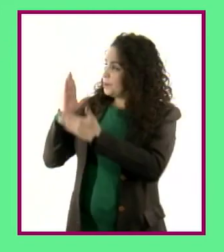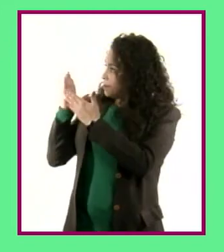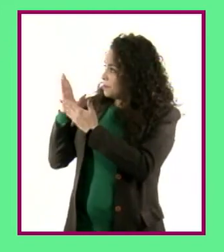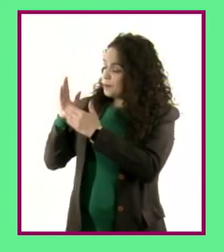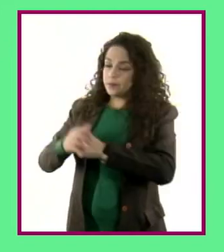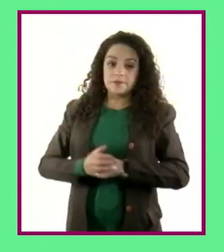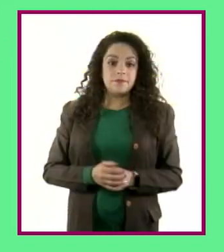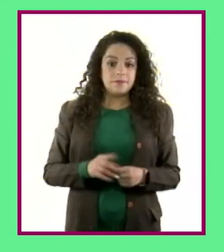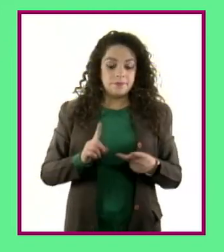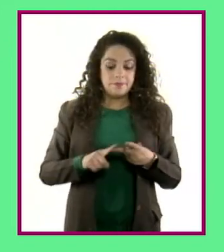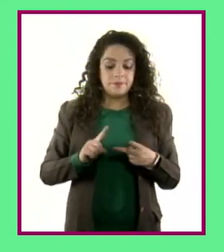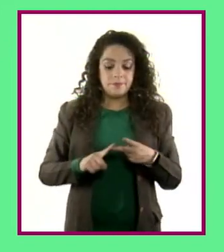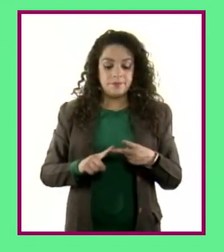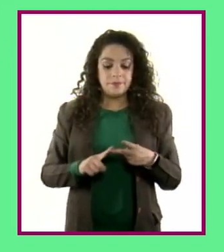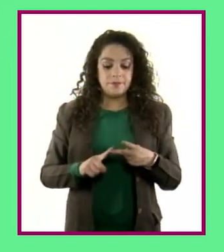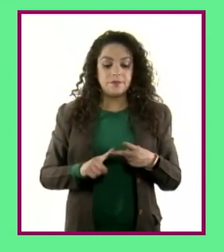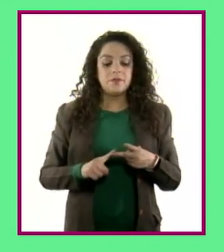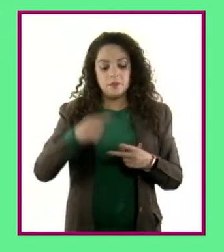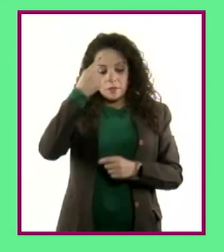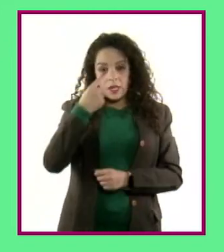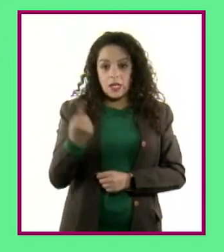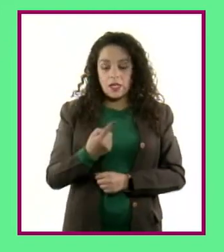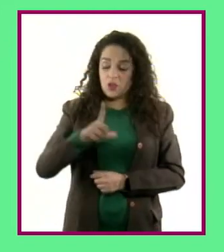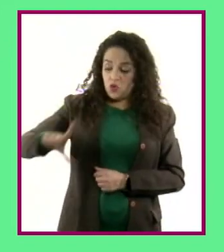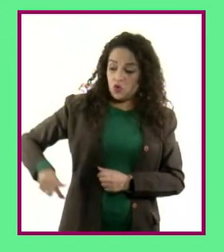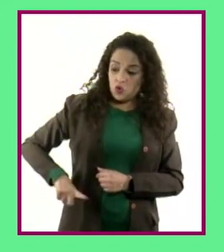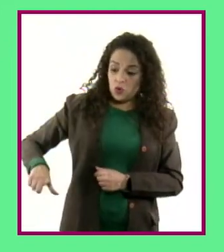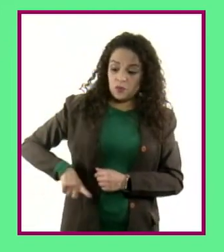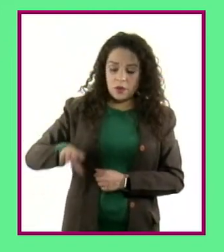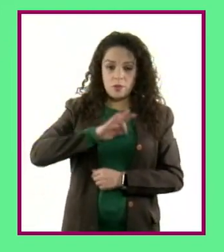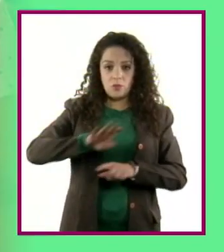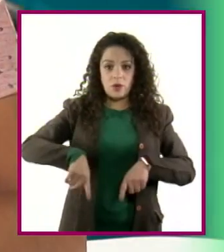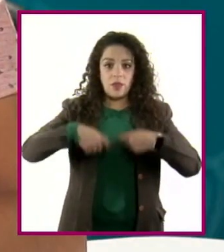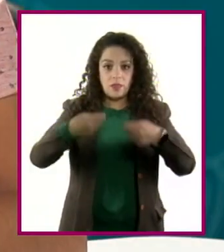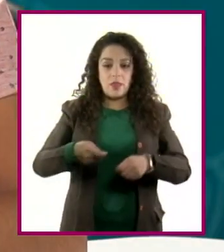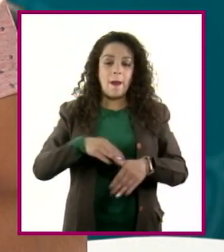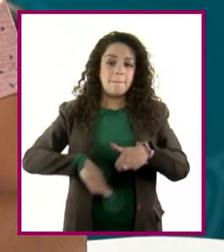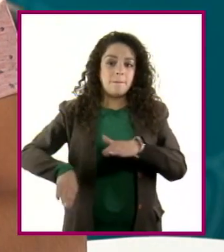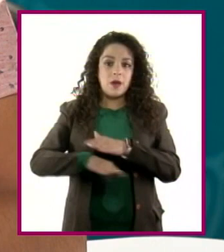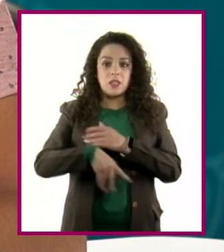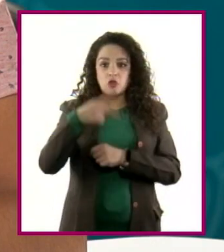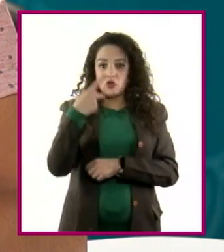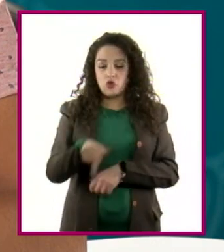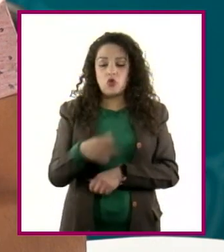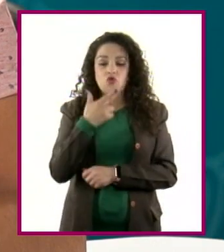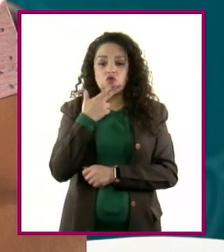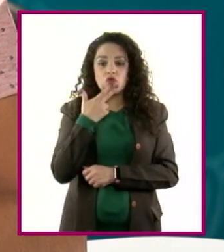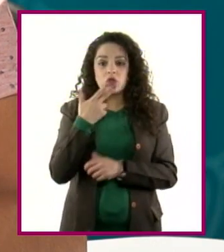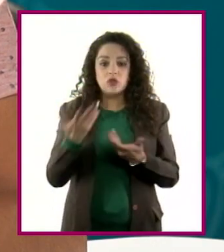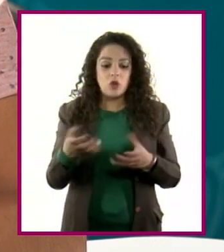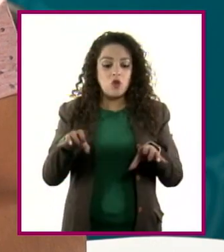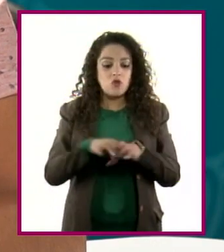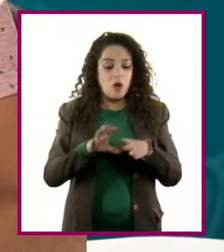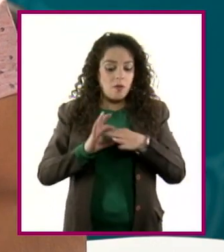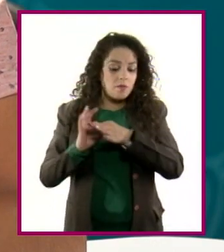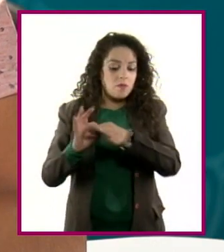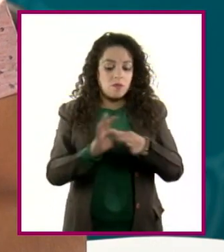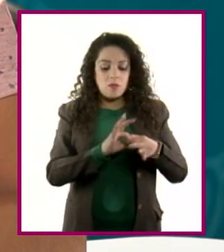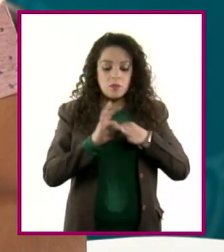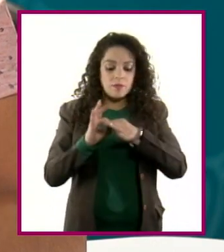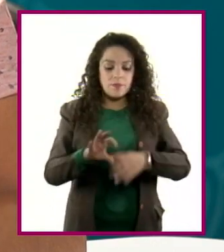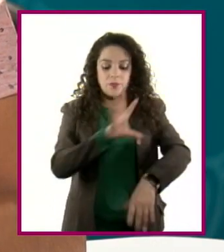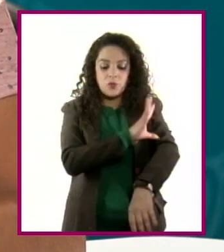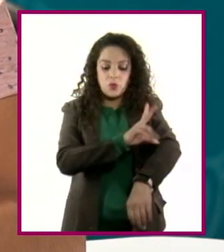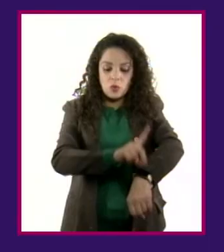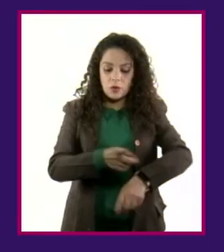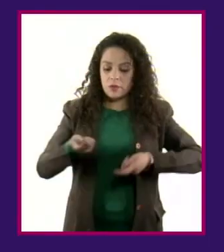integradas en situaciones de crisis, a fin de que los gobiernos puedan mantener sus funciones básicas y planificar, coordinar, comunicar y financiar